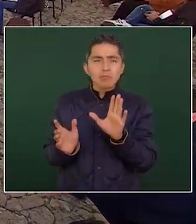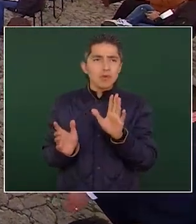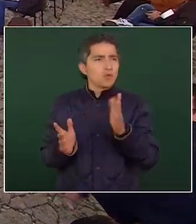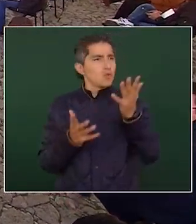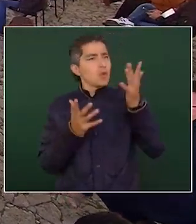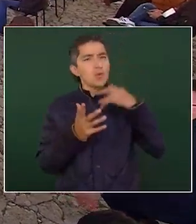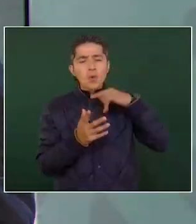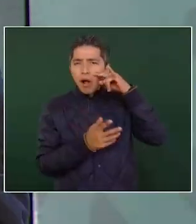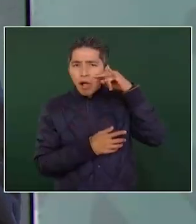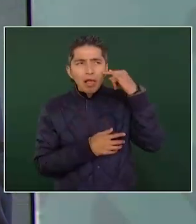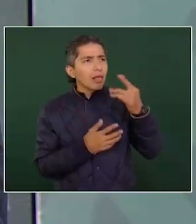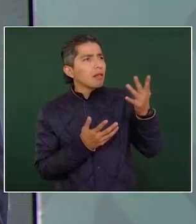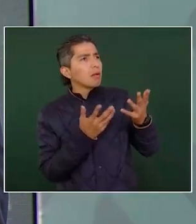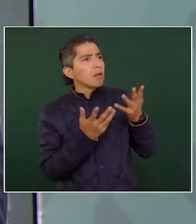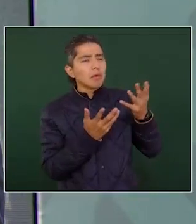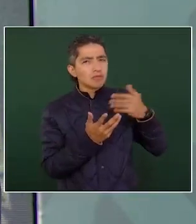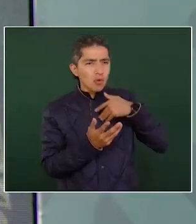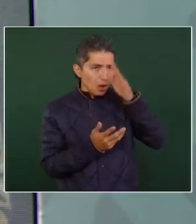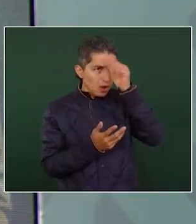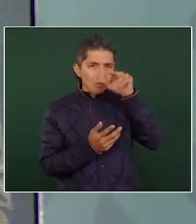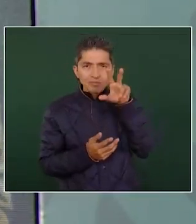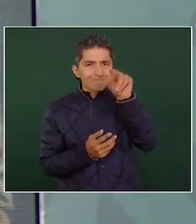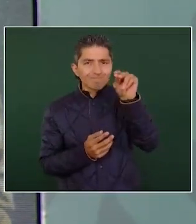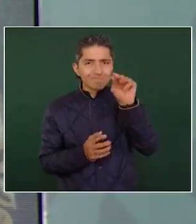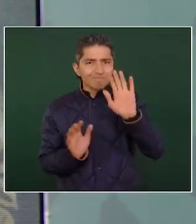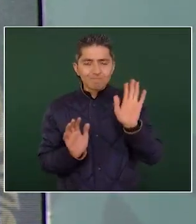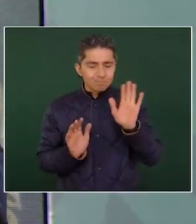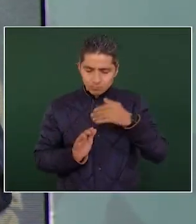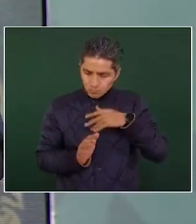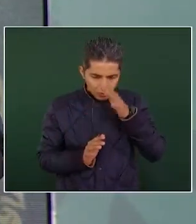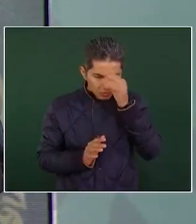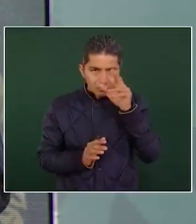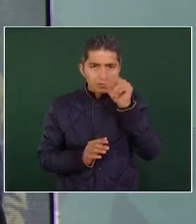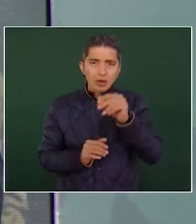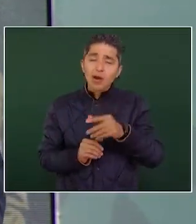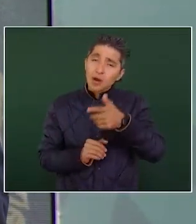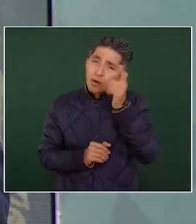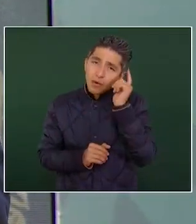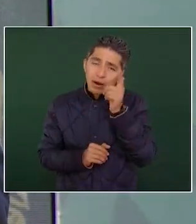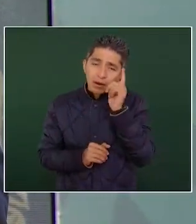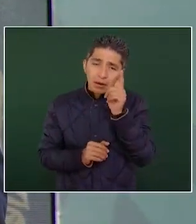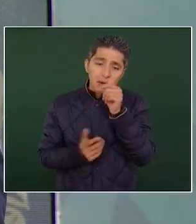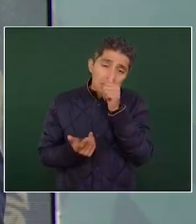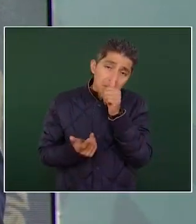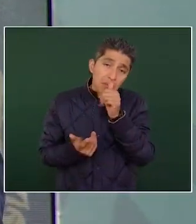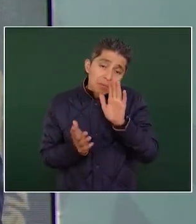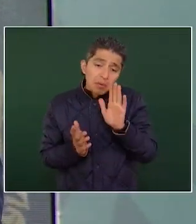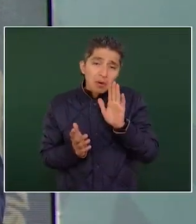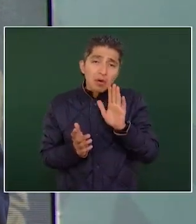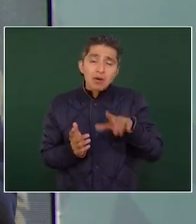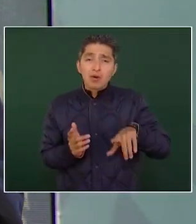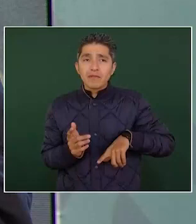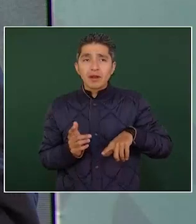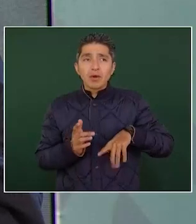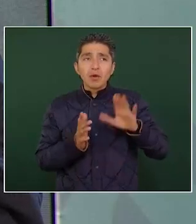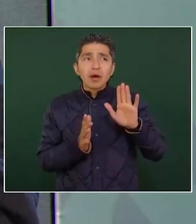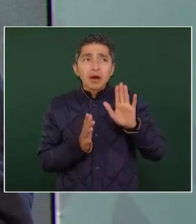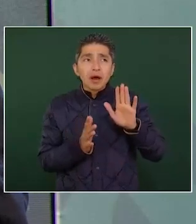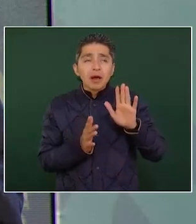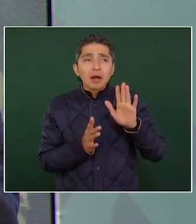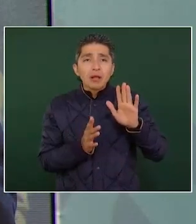no estuvimos de acuerdo, no estamos de acuerdo y ojalá y el gobierno termine